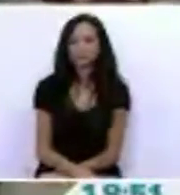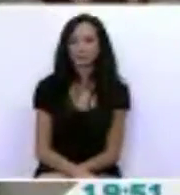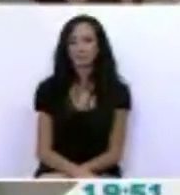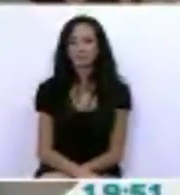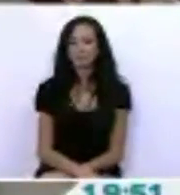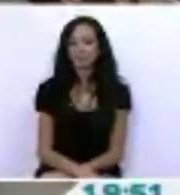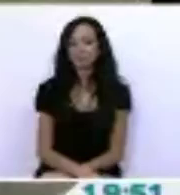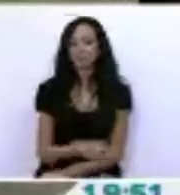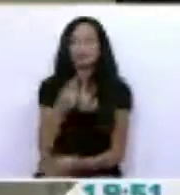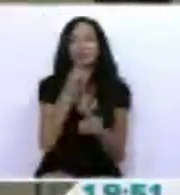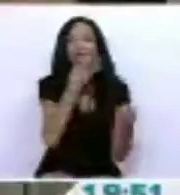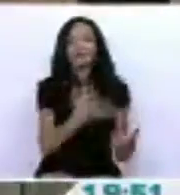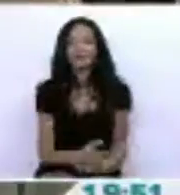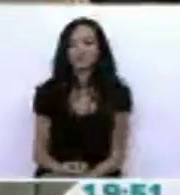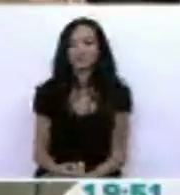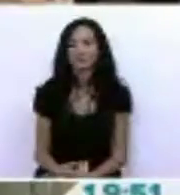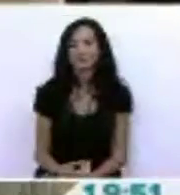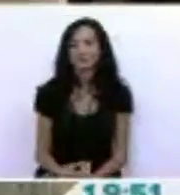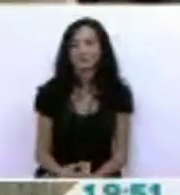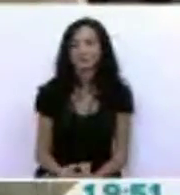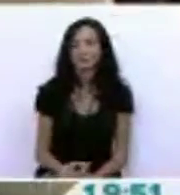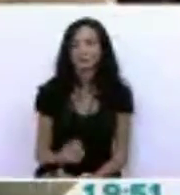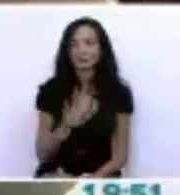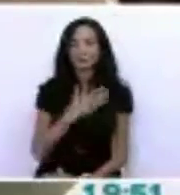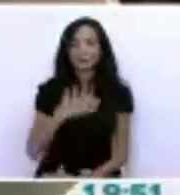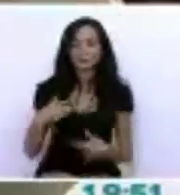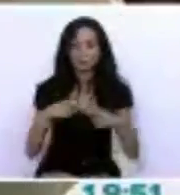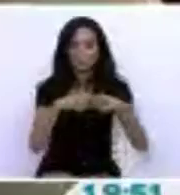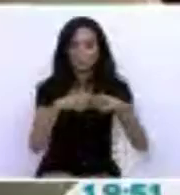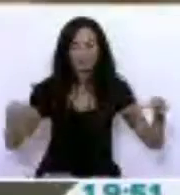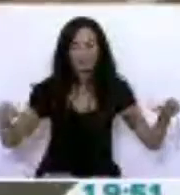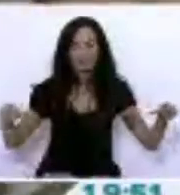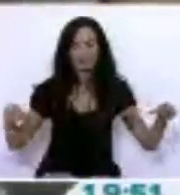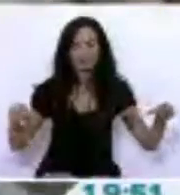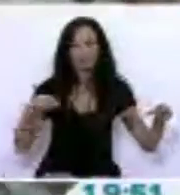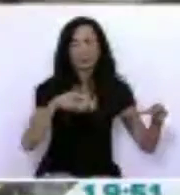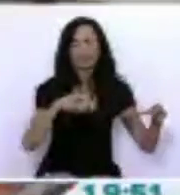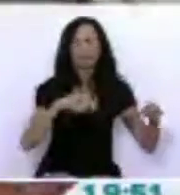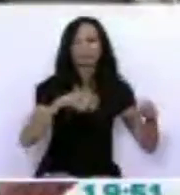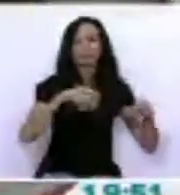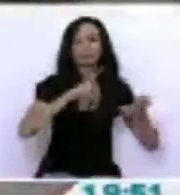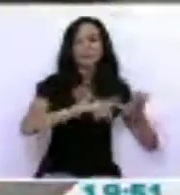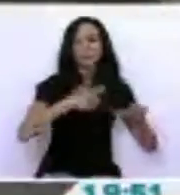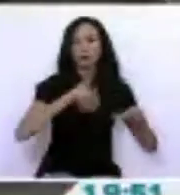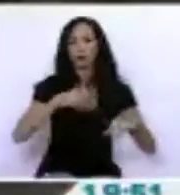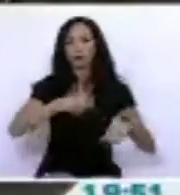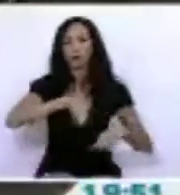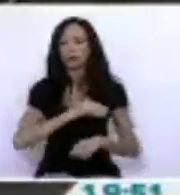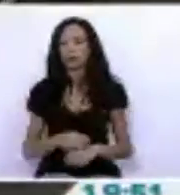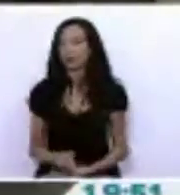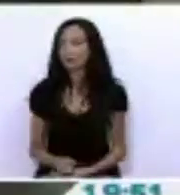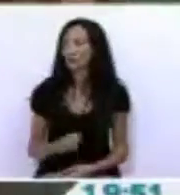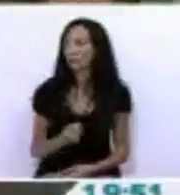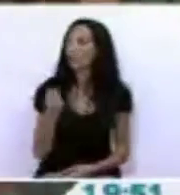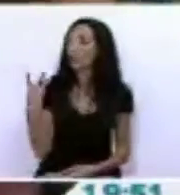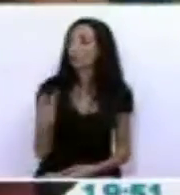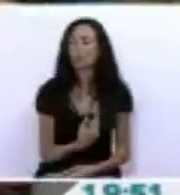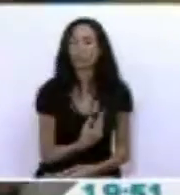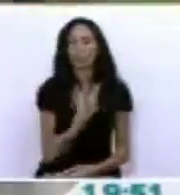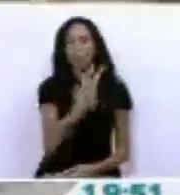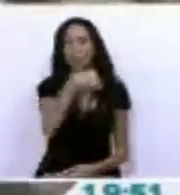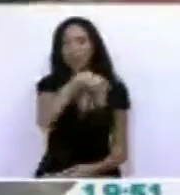¿Qué pasa, Vicenta? ¿Qué tal? ¿Qué querías? Quiero cinta de Extremadura y de España. Muy bien. ¿Cuánto te pongo? Pues ponme un par de metros de cada